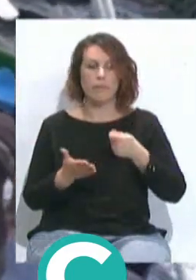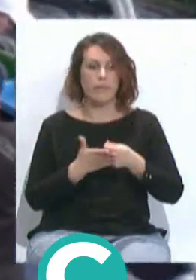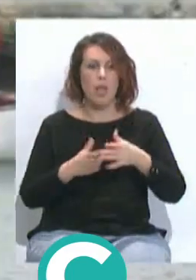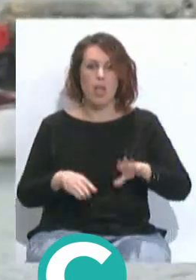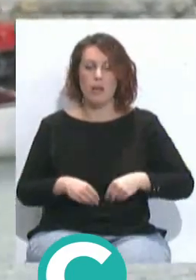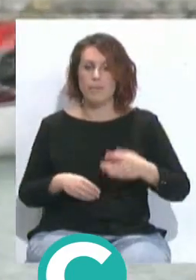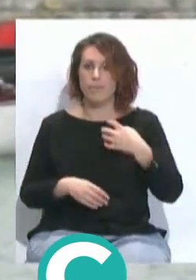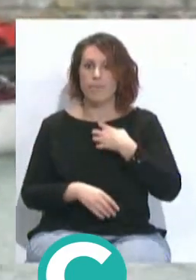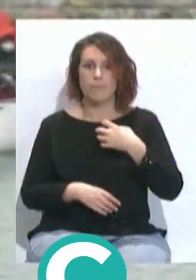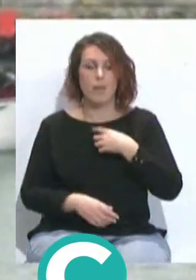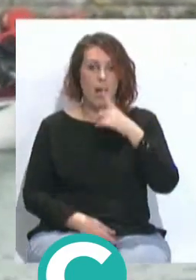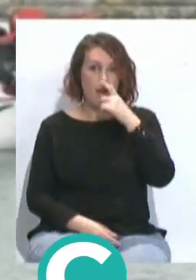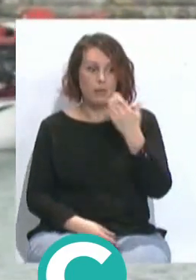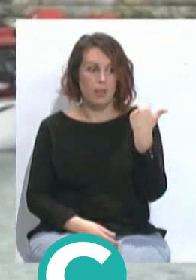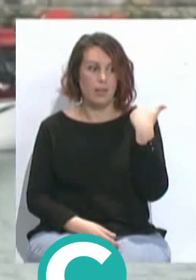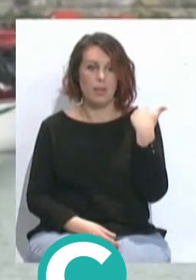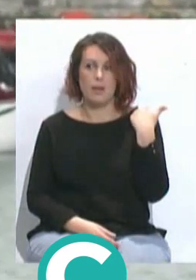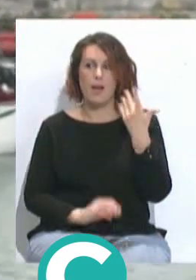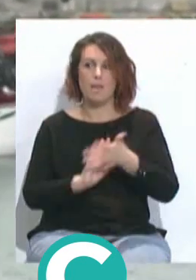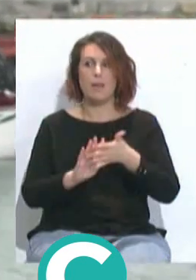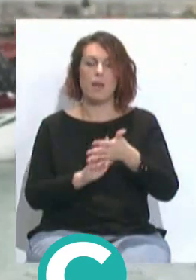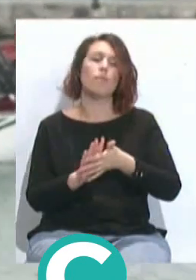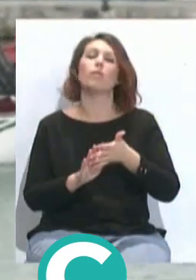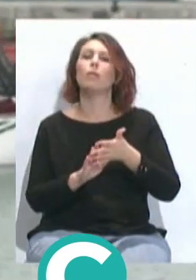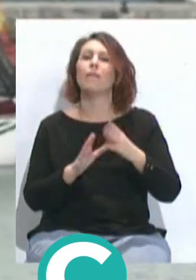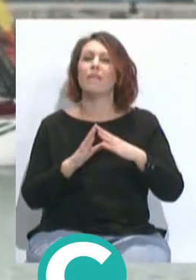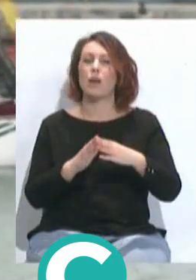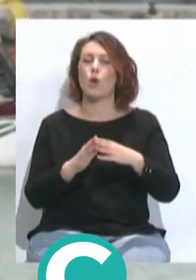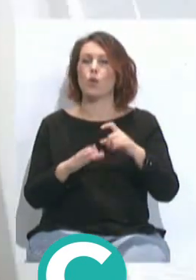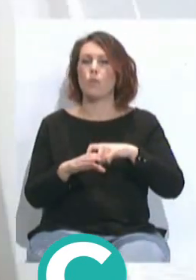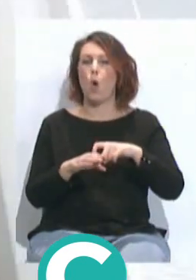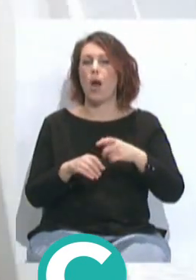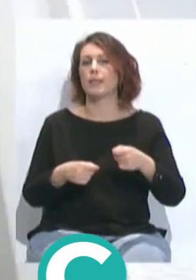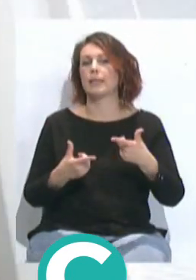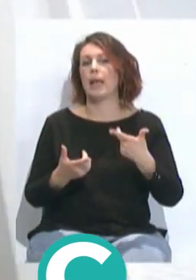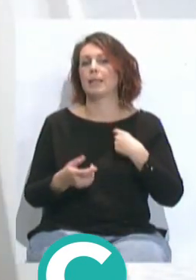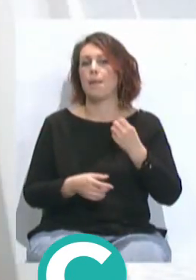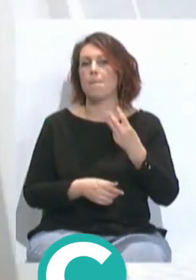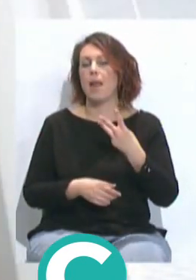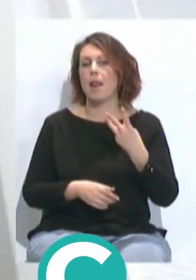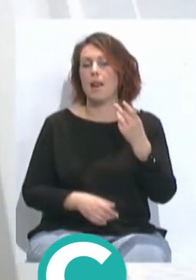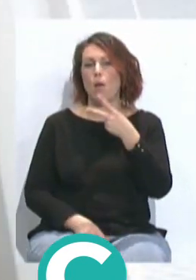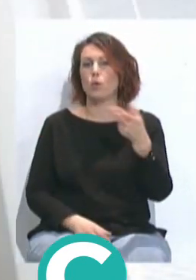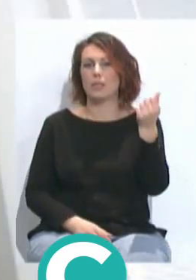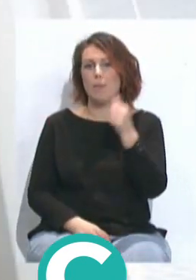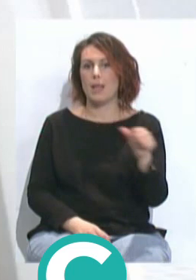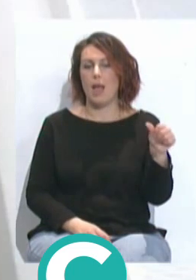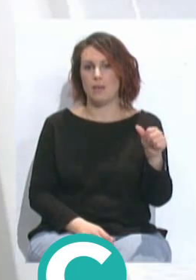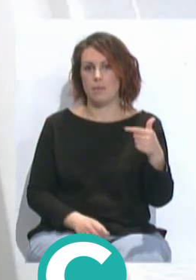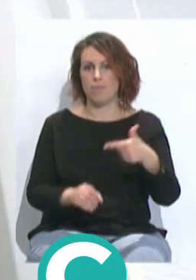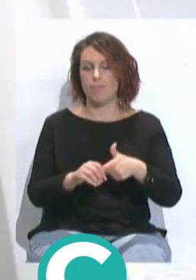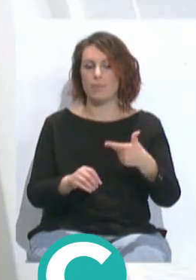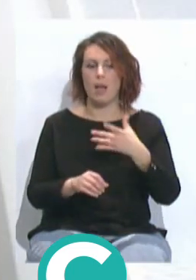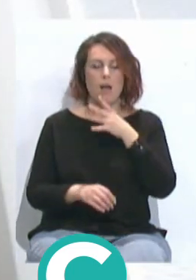asumibles hace pocos años hablábamos de que este tipo de barco gastaba a lo mejor 3.000 euros a la semana ahora